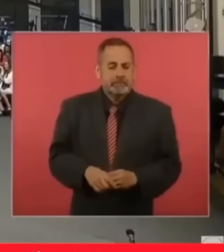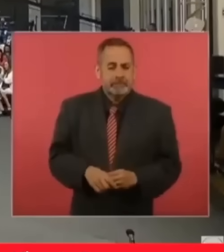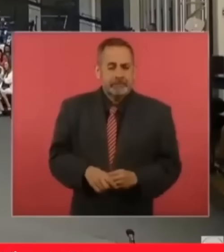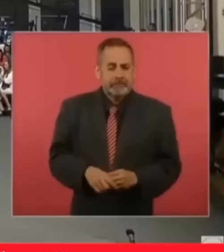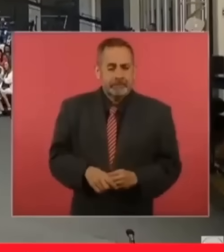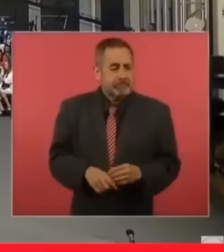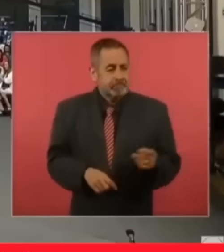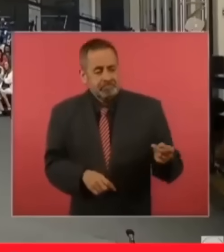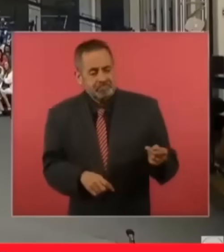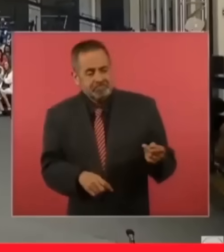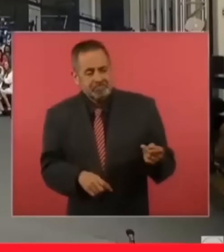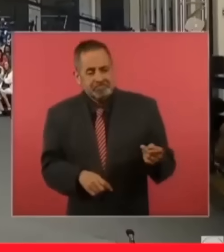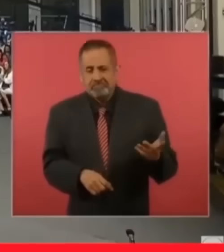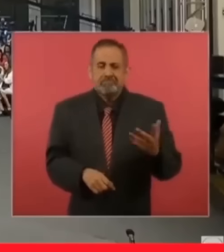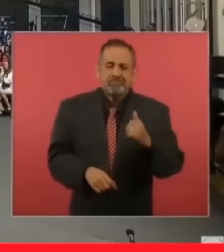no hacen mella,